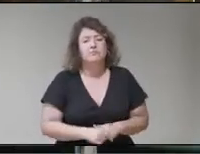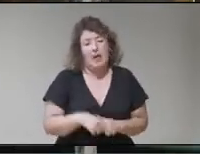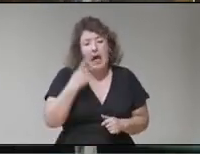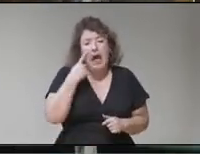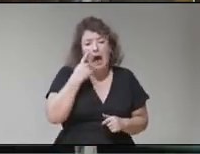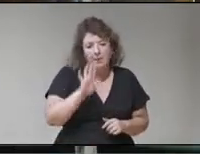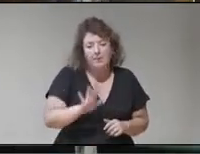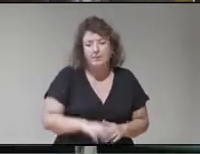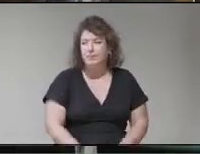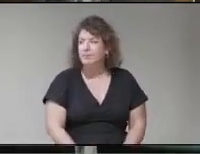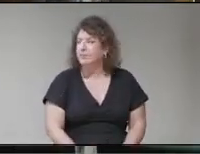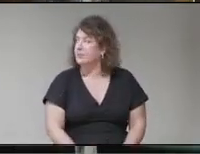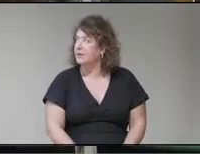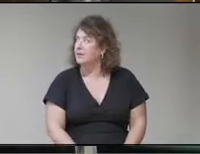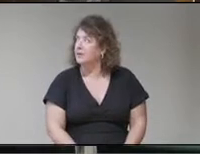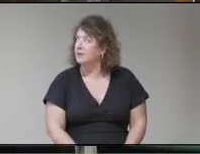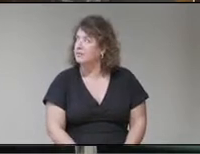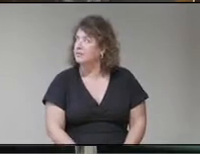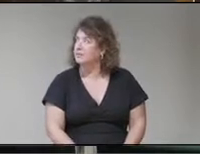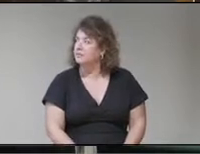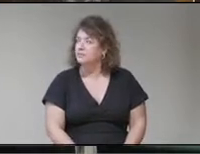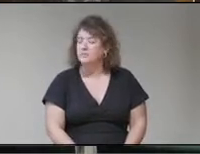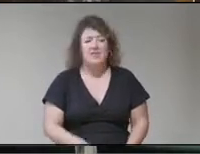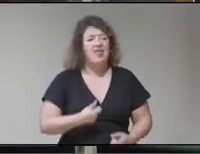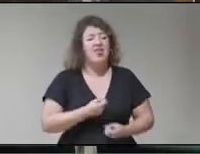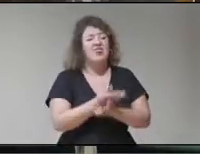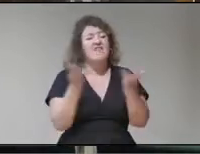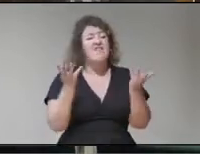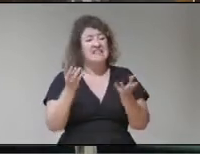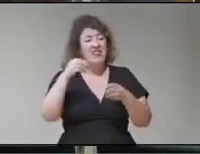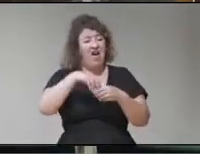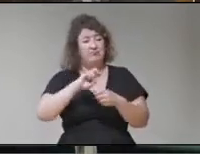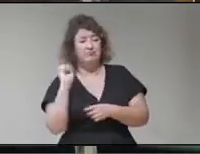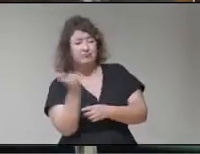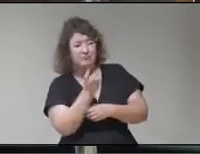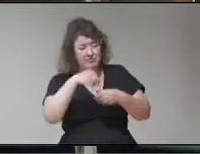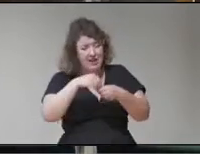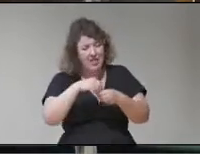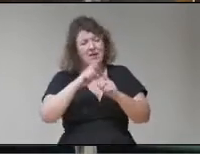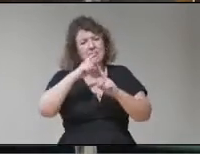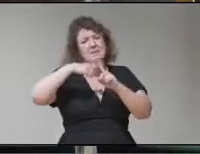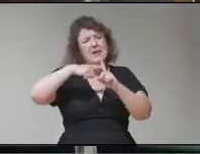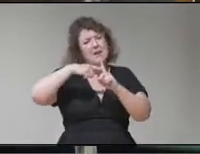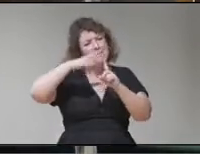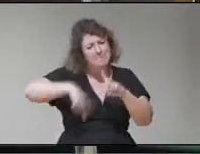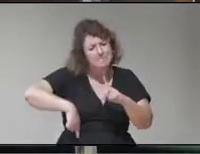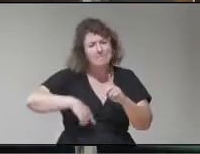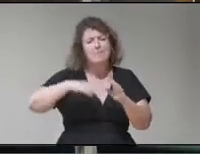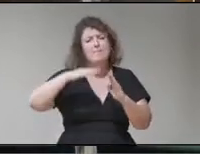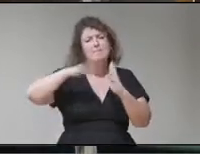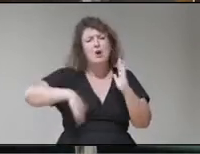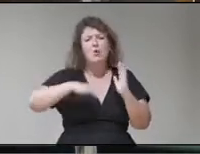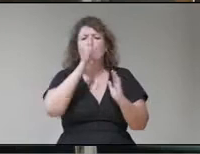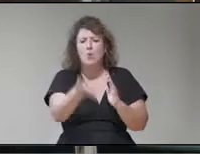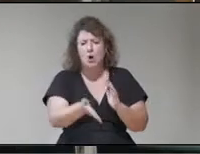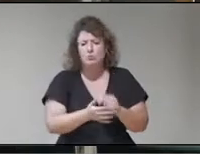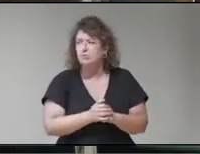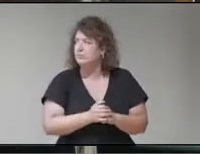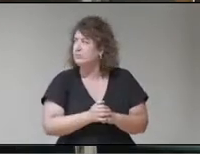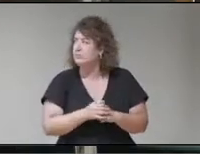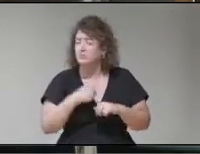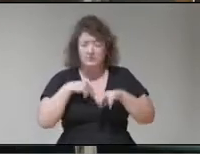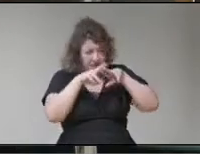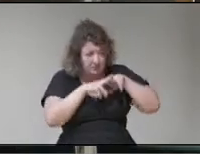primer lugar, la disminución de la diversidad. Mirad, en este artículo, que os pongo aquí, estudiaron la